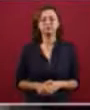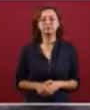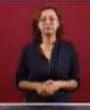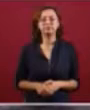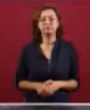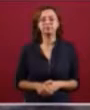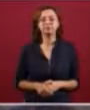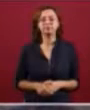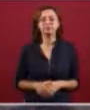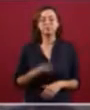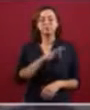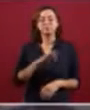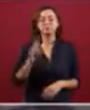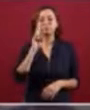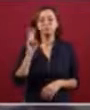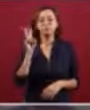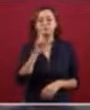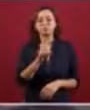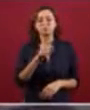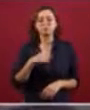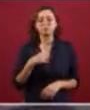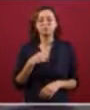Ahí está.